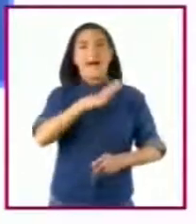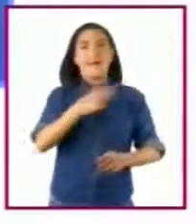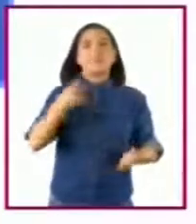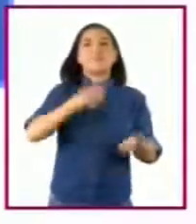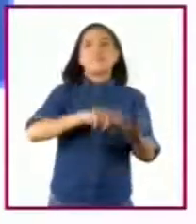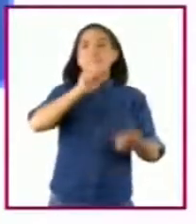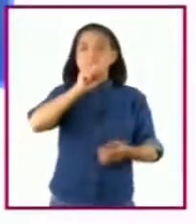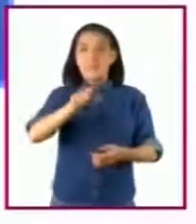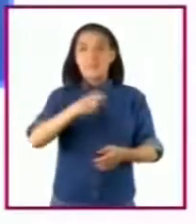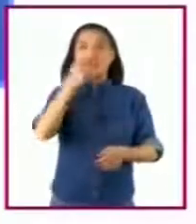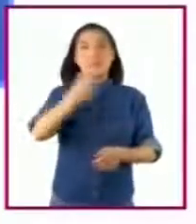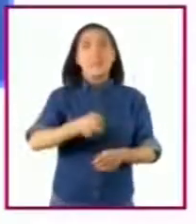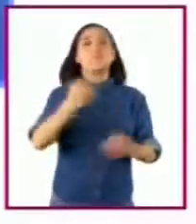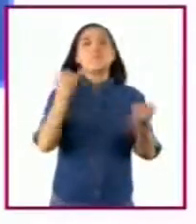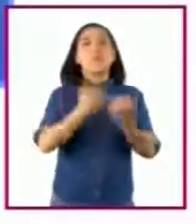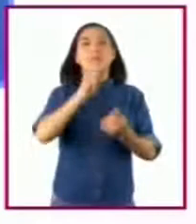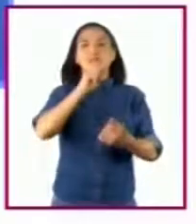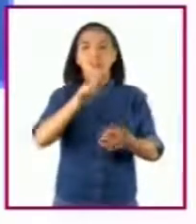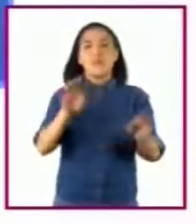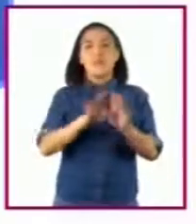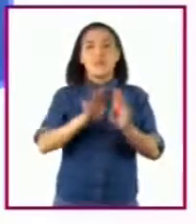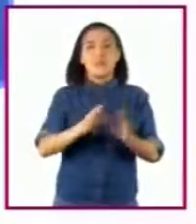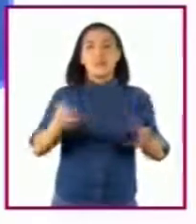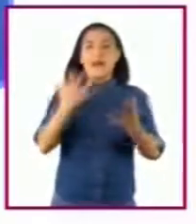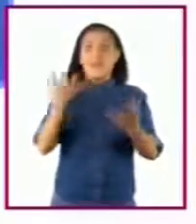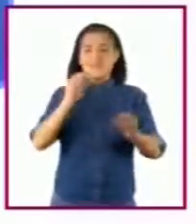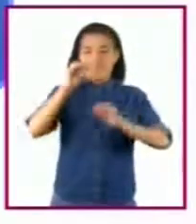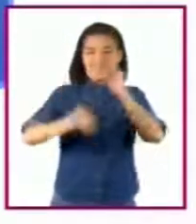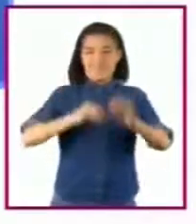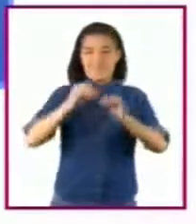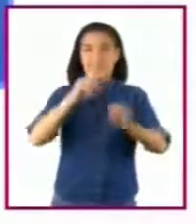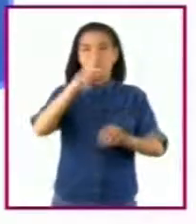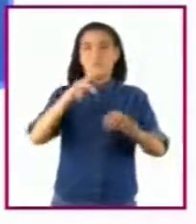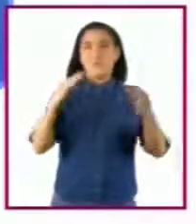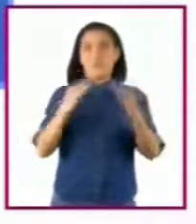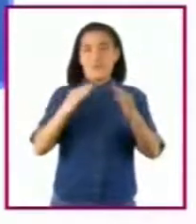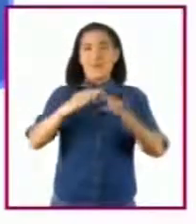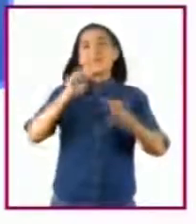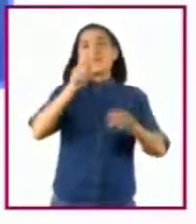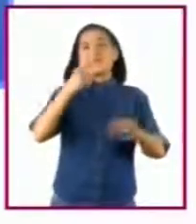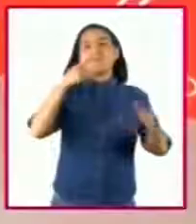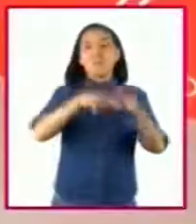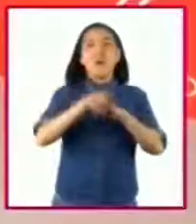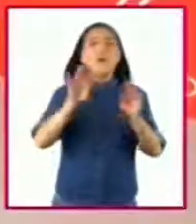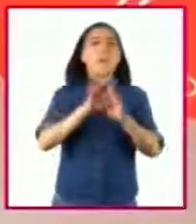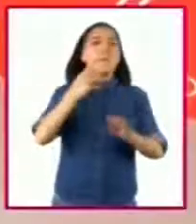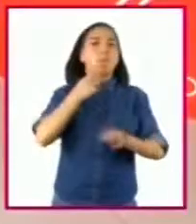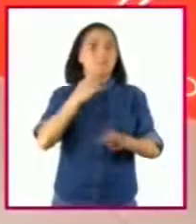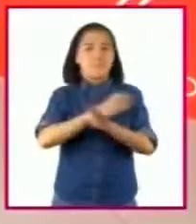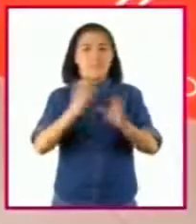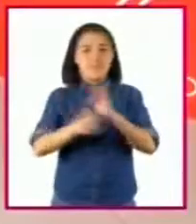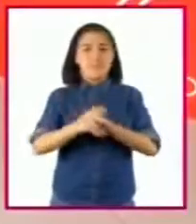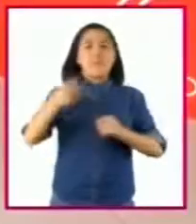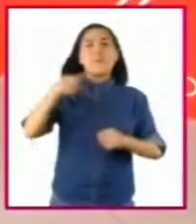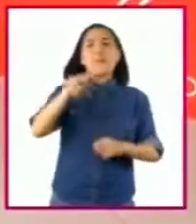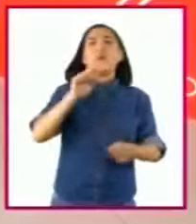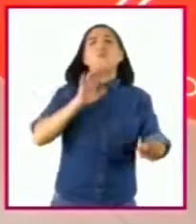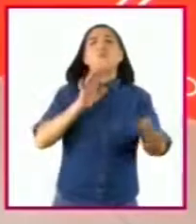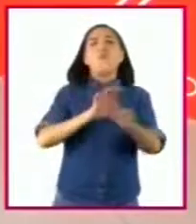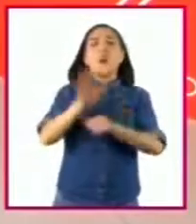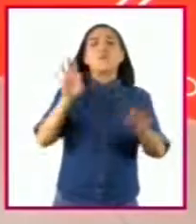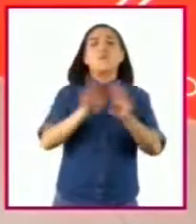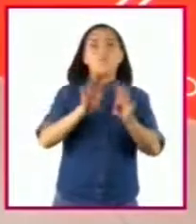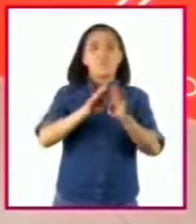de esta manera construir nuestra propia instalación, haciendo uso de estos elementos. Pero, ¿cuáles pueden ser